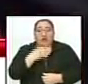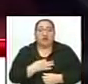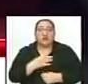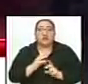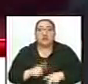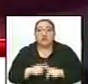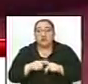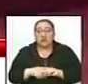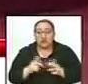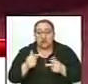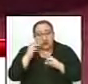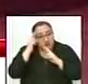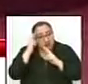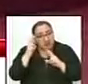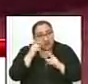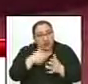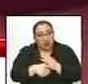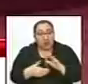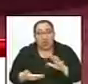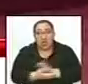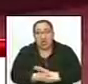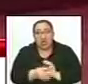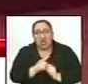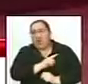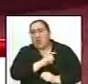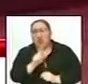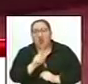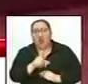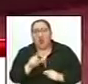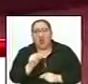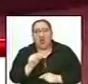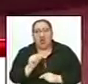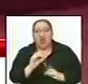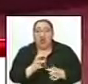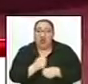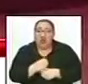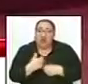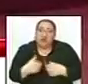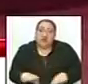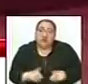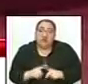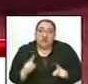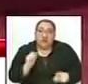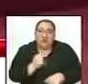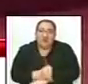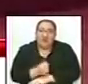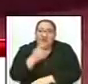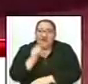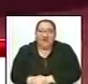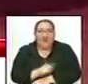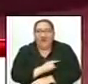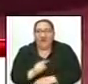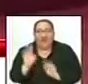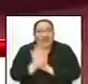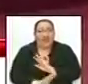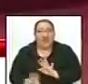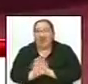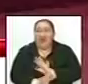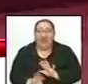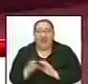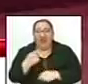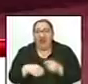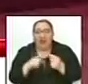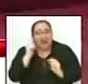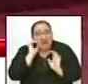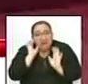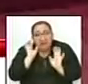la democracia, cuando se archiva algo, se dice no al lugar y se tomó una decisión. Pero el golpismo siempre va a decir, ah, hay blindaje, porque eso vende. Y